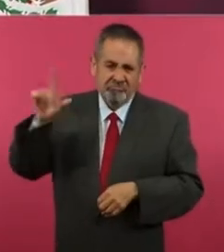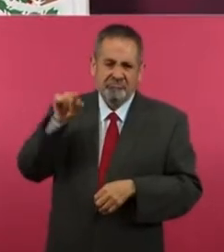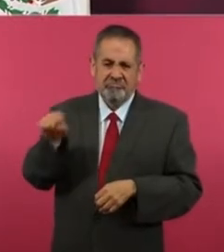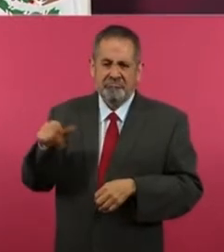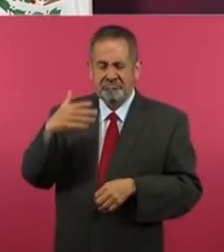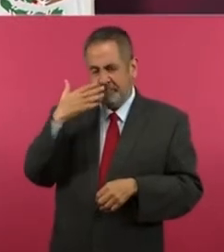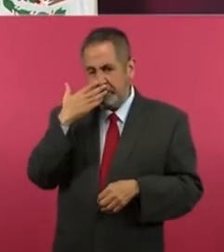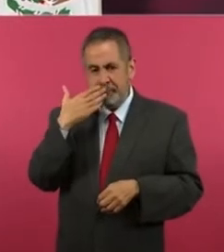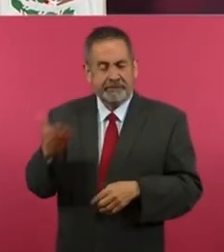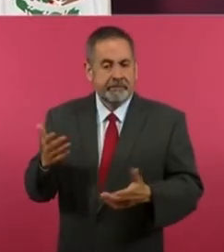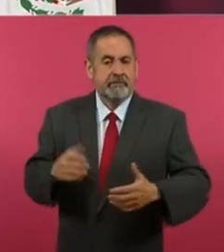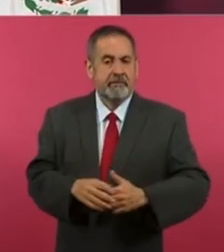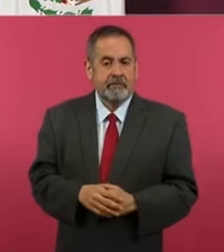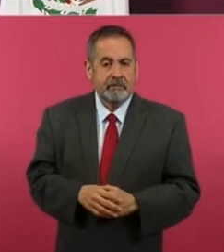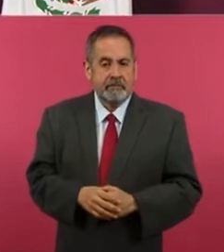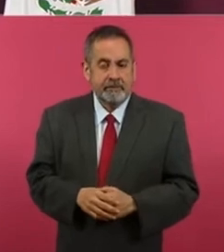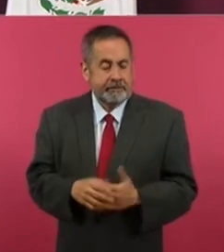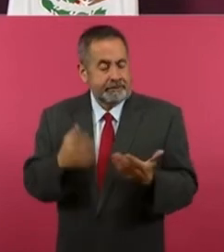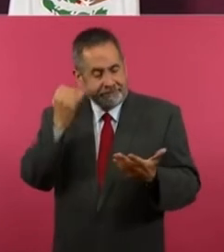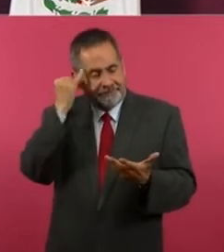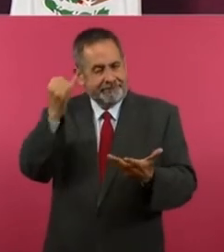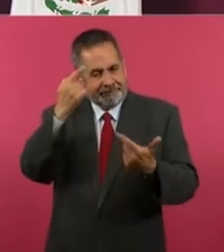Imagínense, para mí,